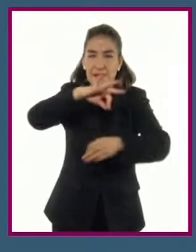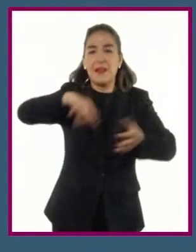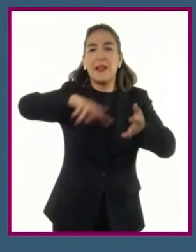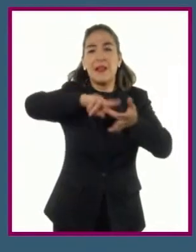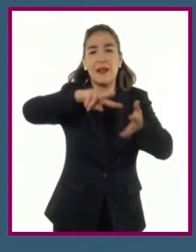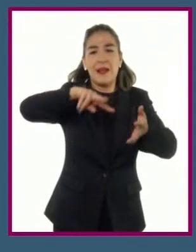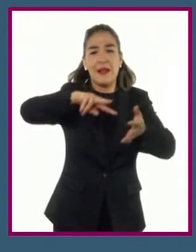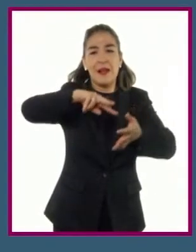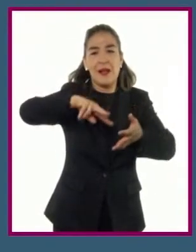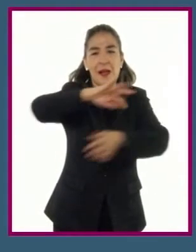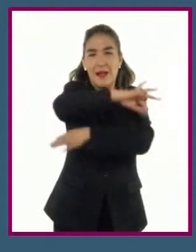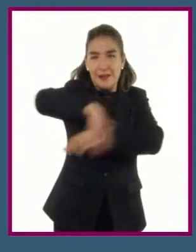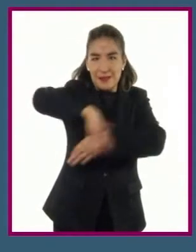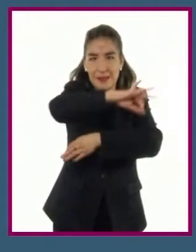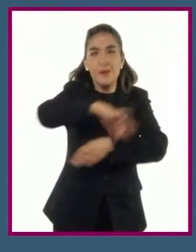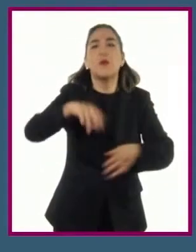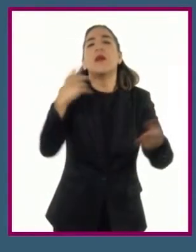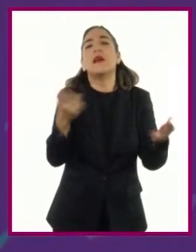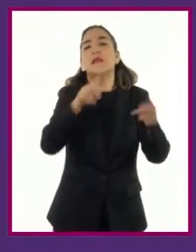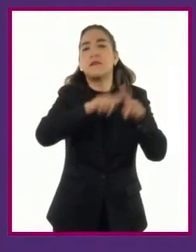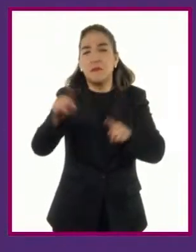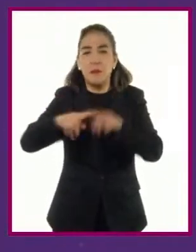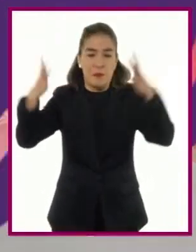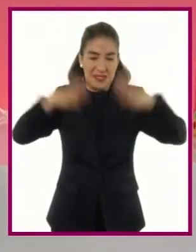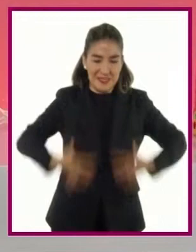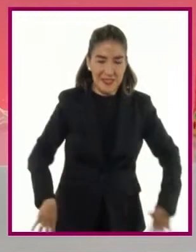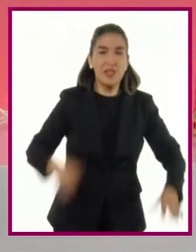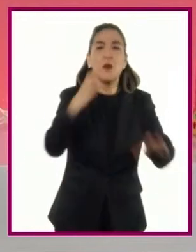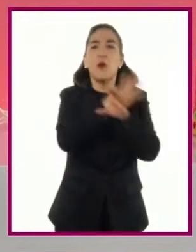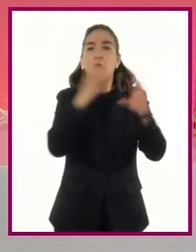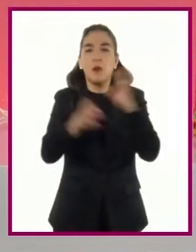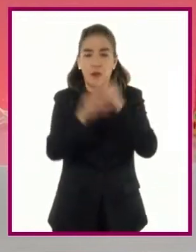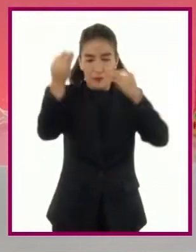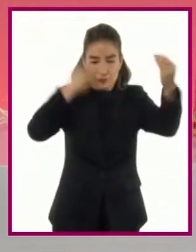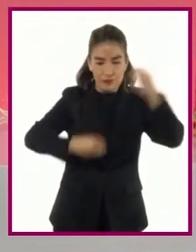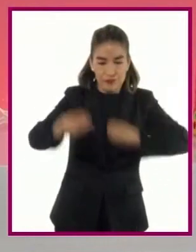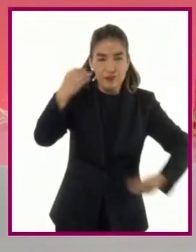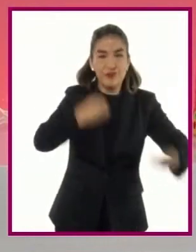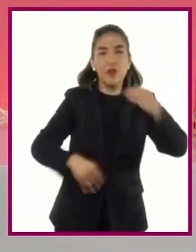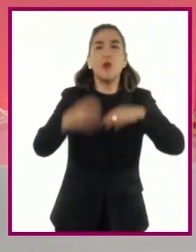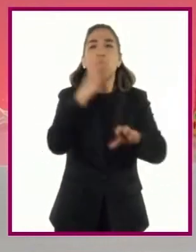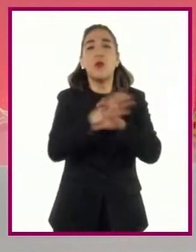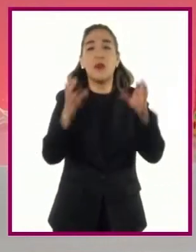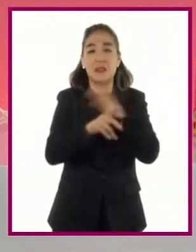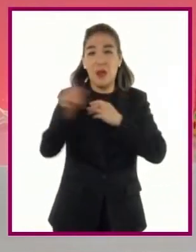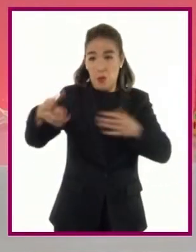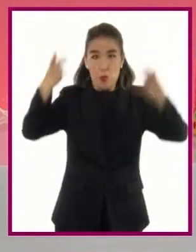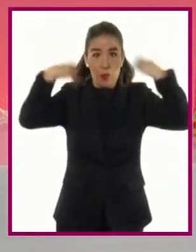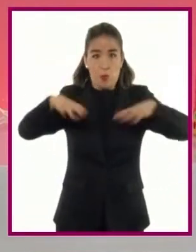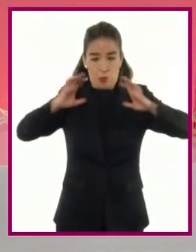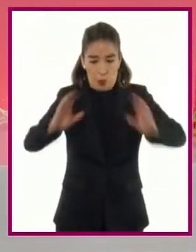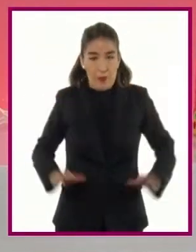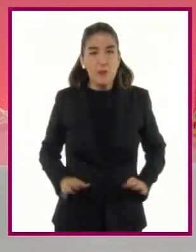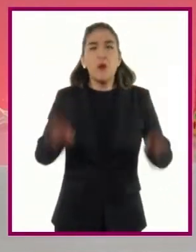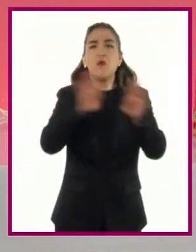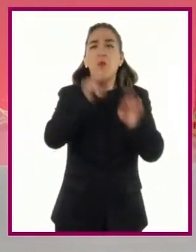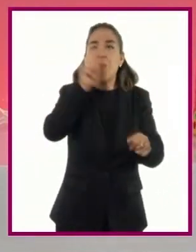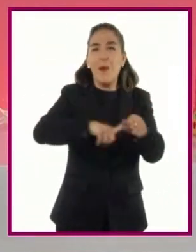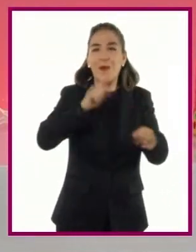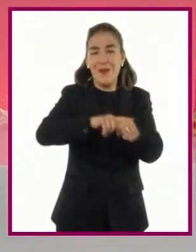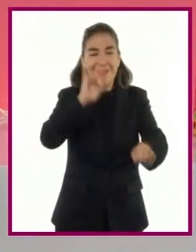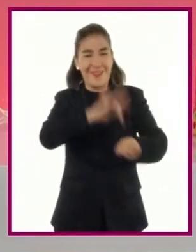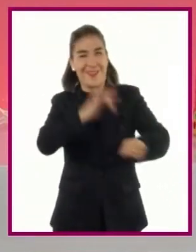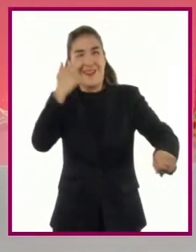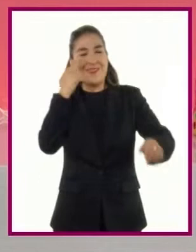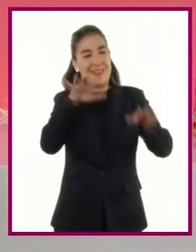el vestido y las ornamentas corporales, ya que mujeres y hombres adornaban sus cuerpos con colores vibrantes que los